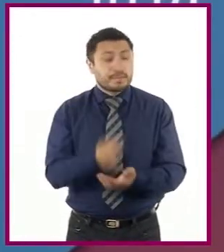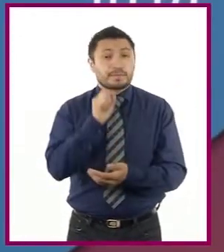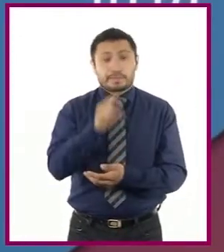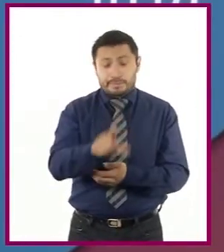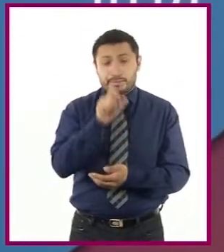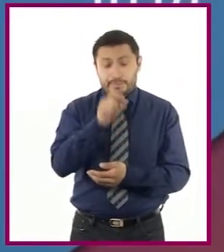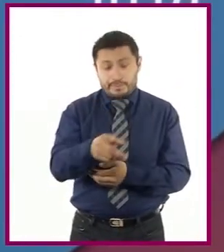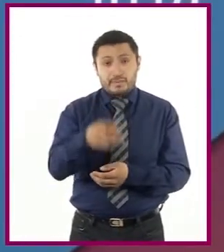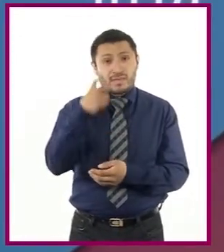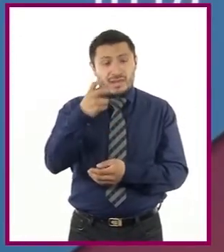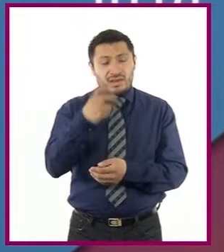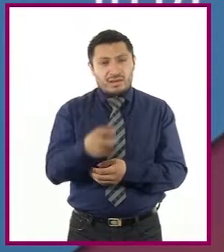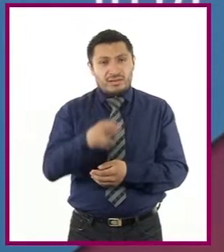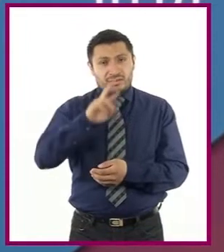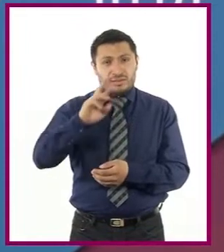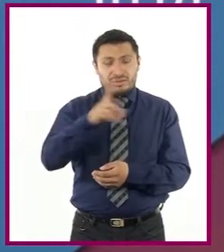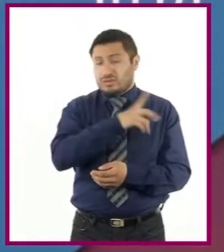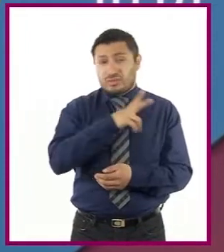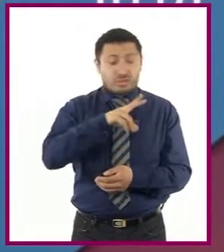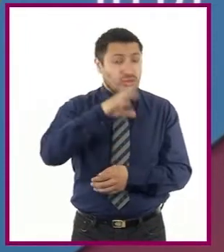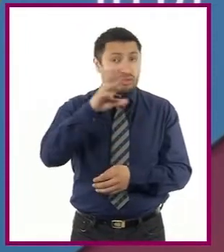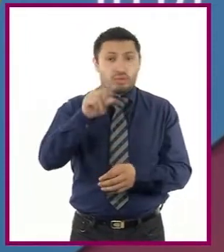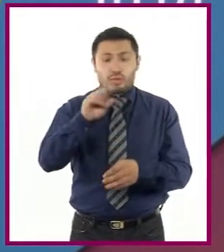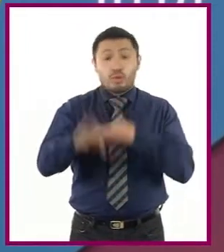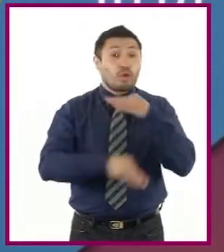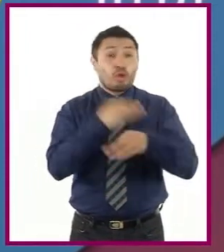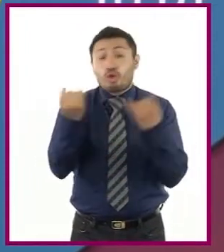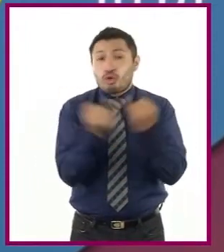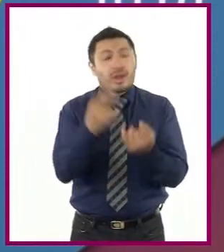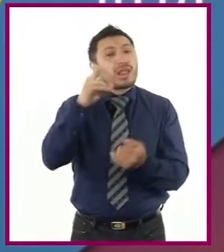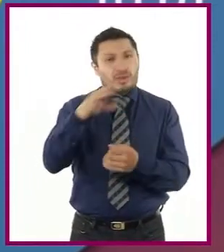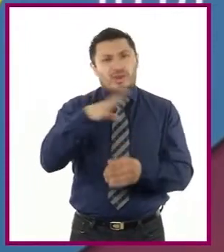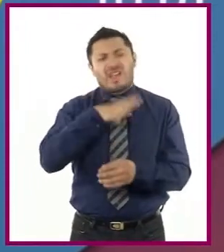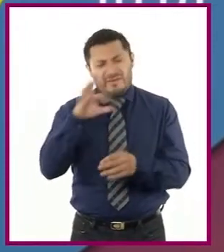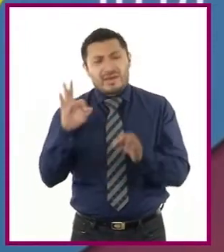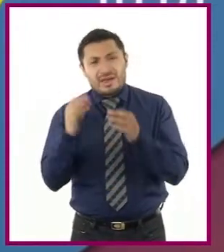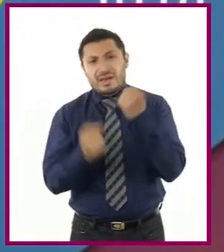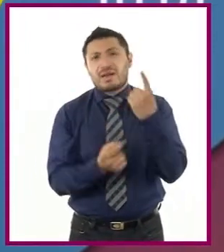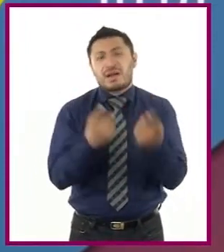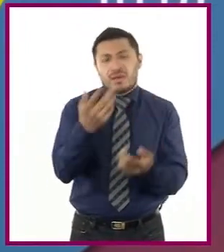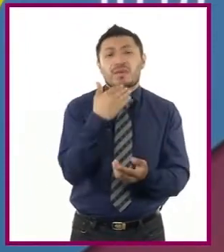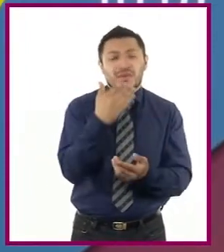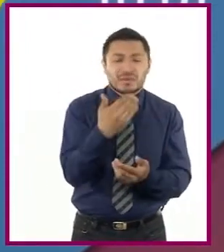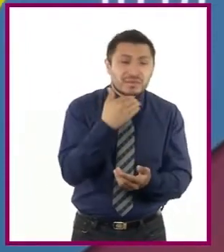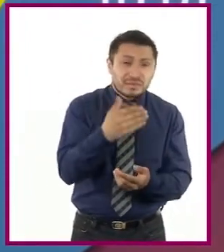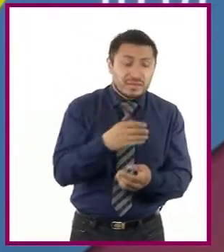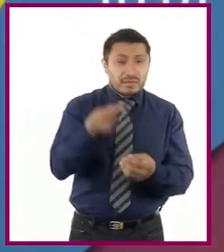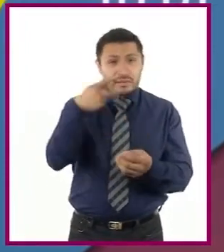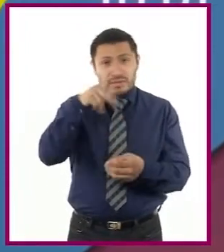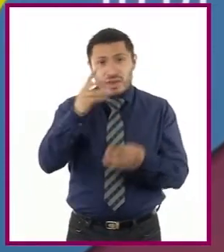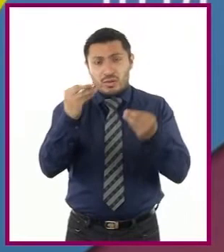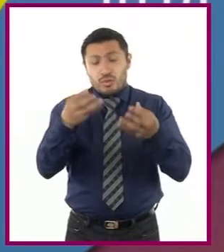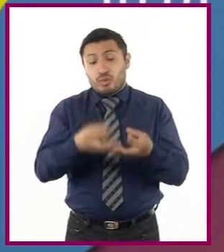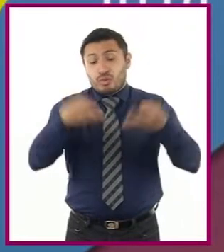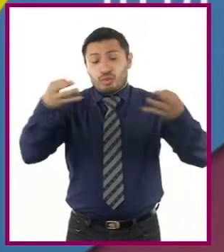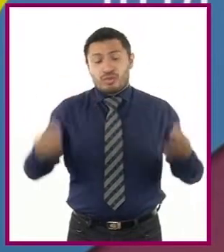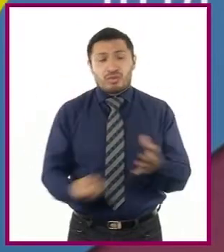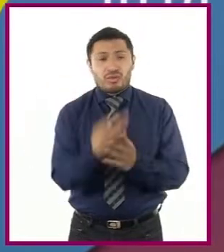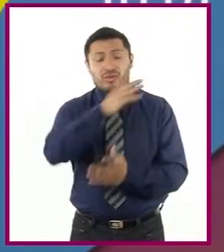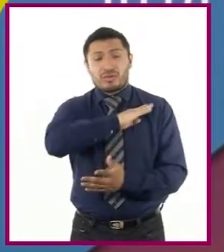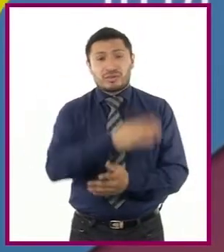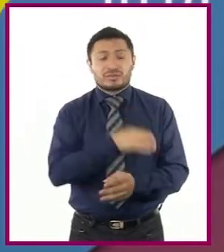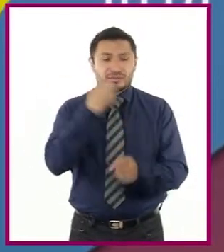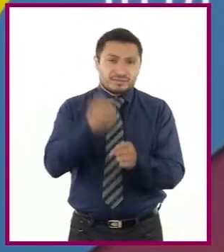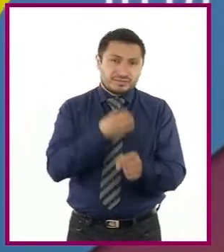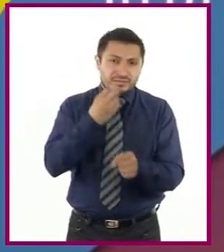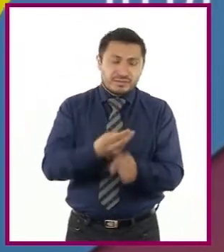este panorama no debe de generalizarse, pues si bien había polos dinámicos regionales, la mayoría del territorio novohispano practicaba